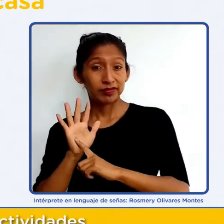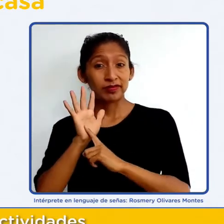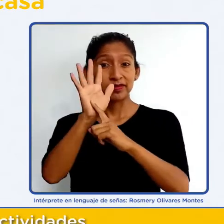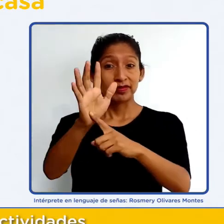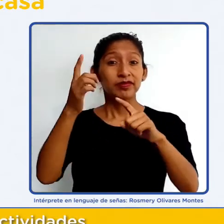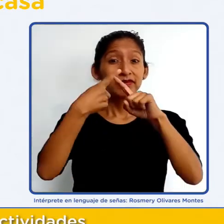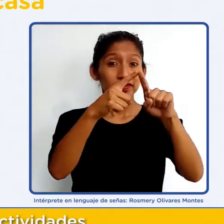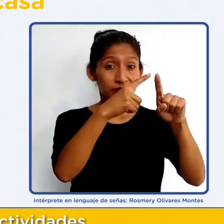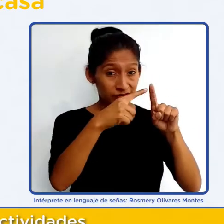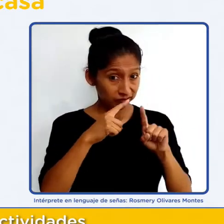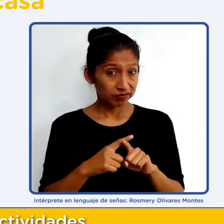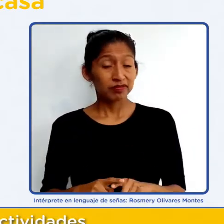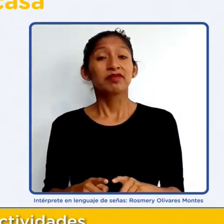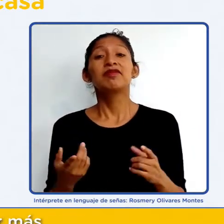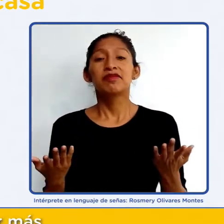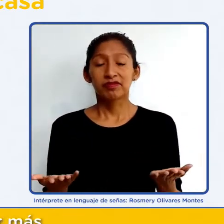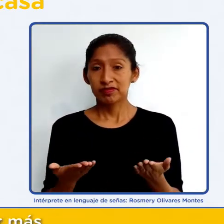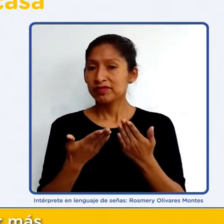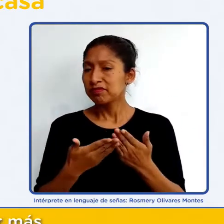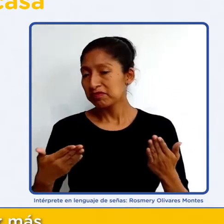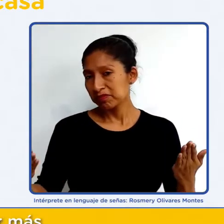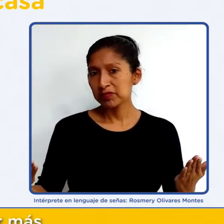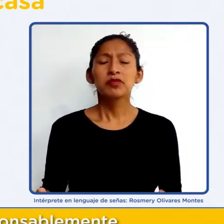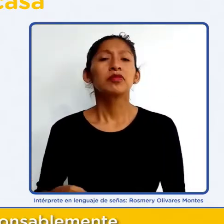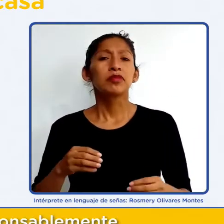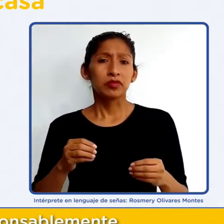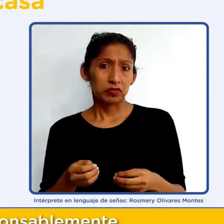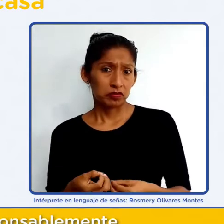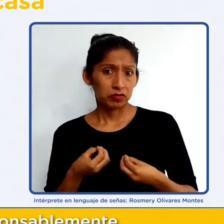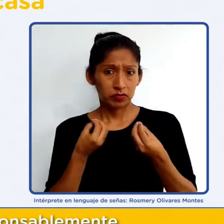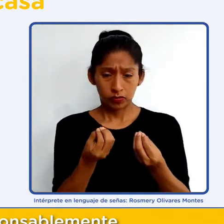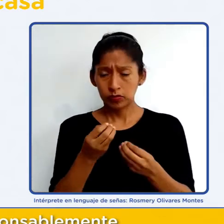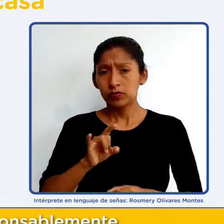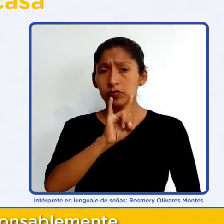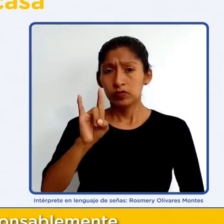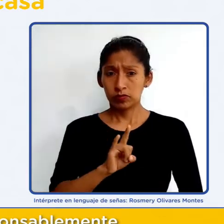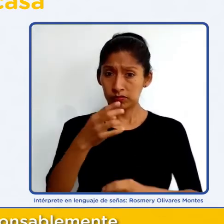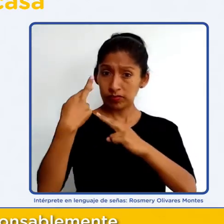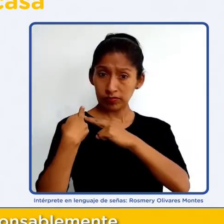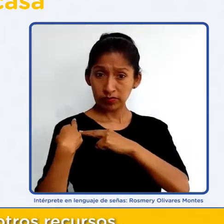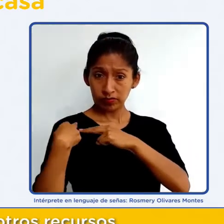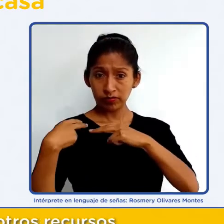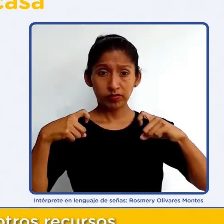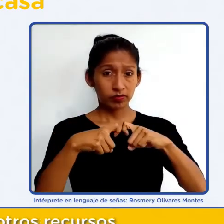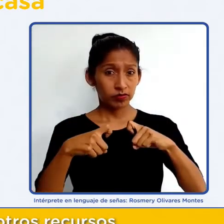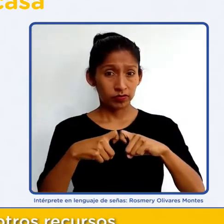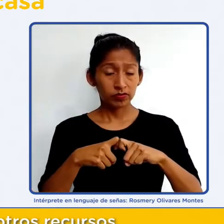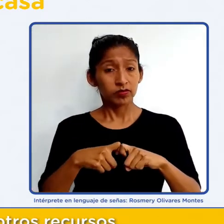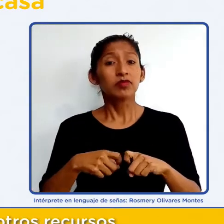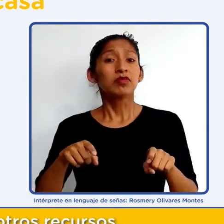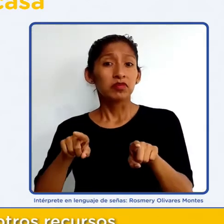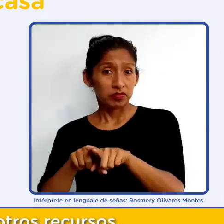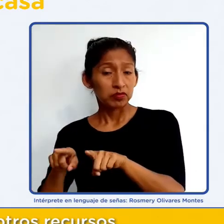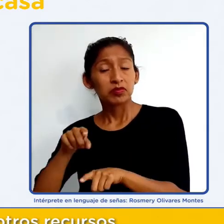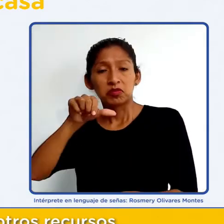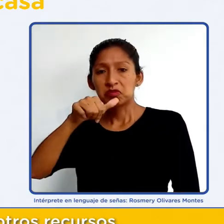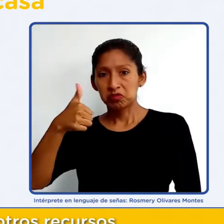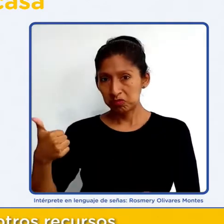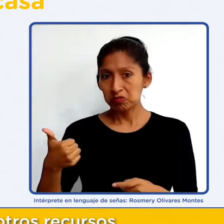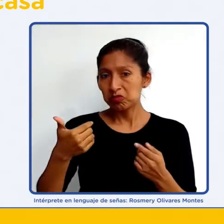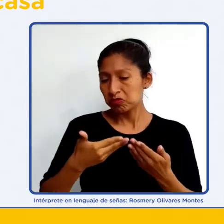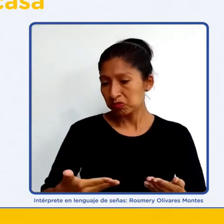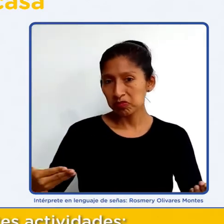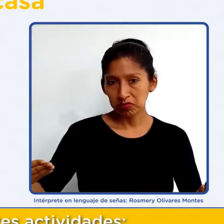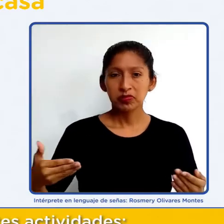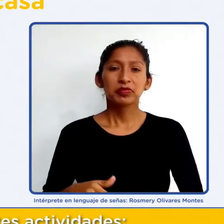semana les proponemos actividades para conocer más sobre cómo usar responsablemente la energía eléctrica y otros